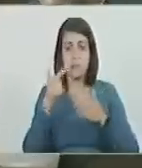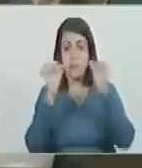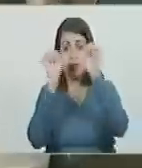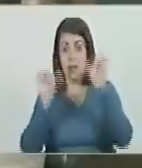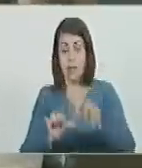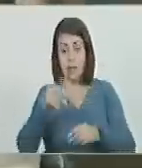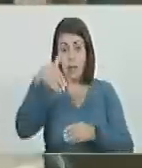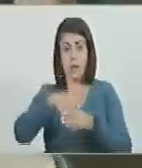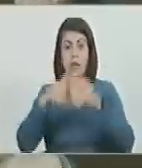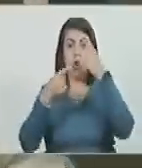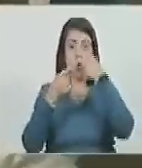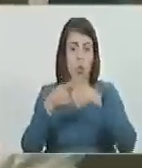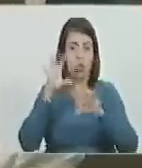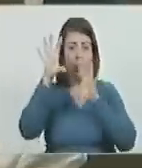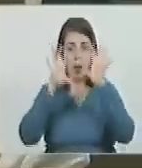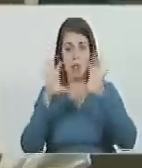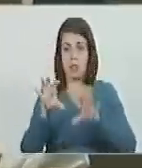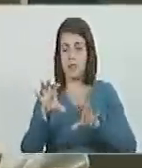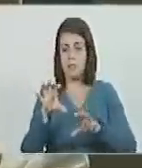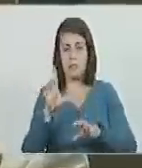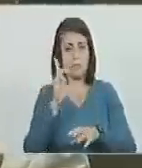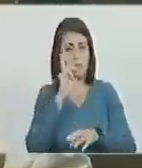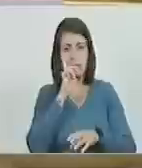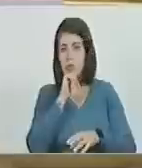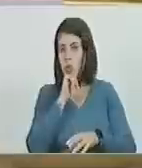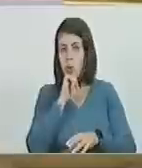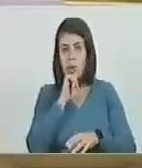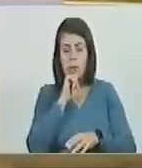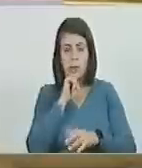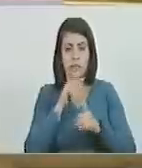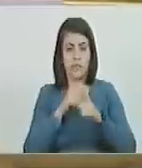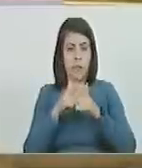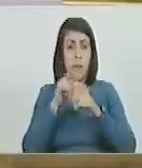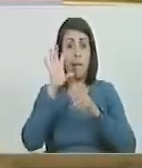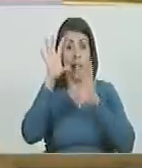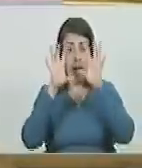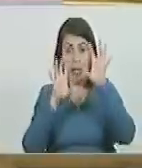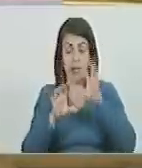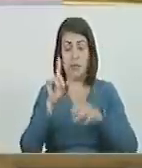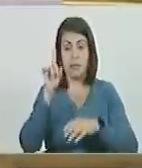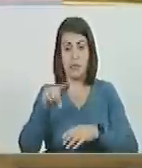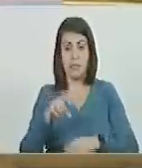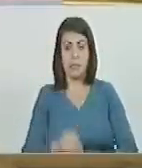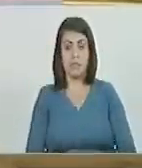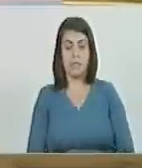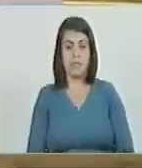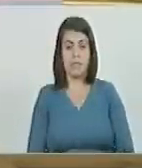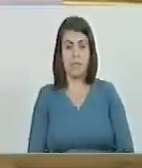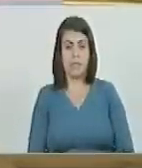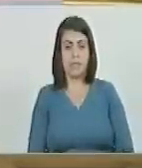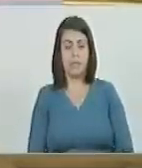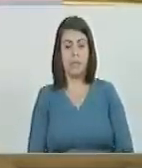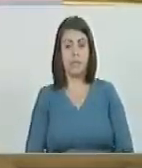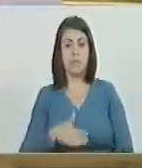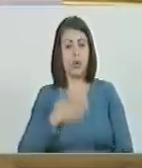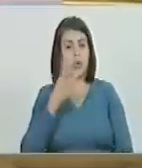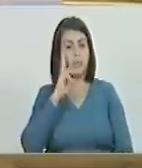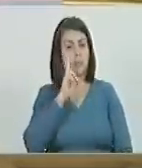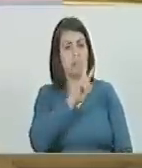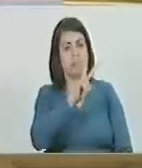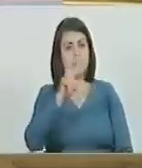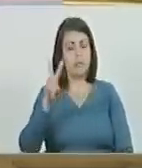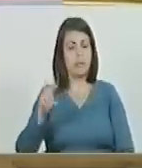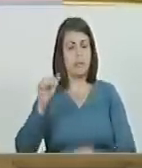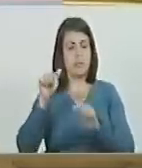sistemas electorales en otras partes del mundo, e incluso en países que podrían considerarse,